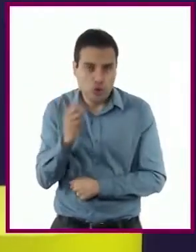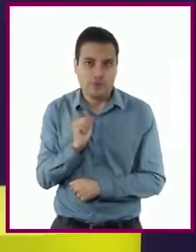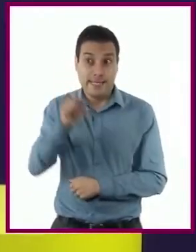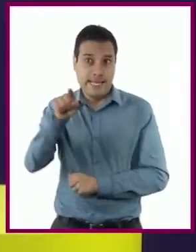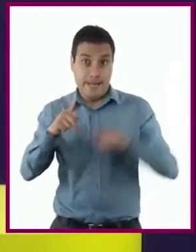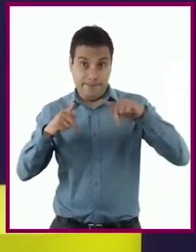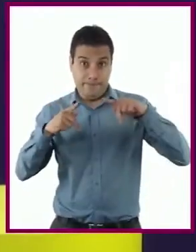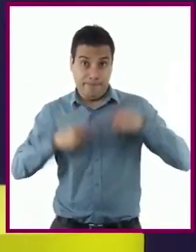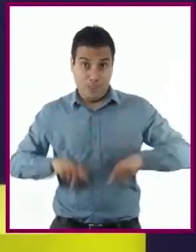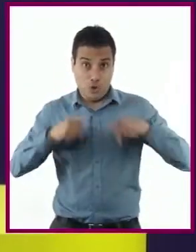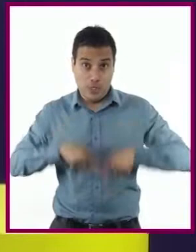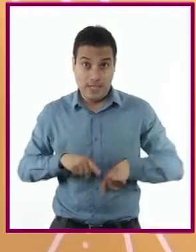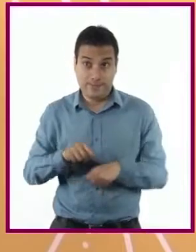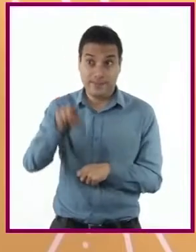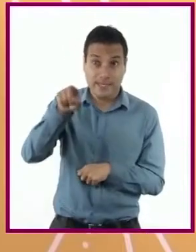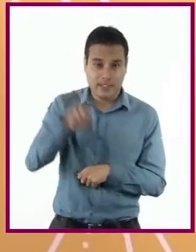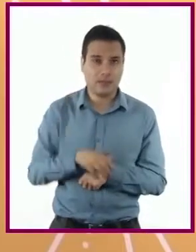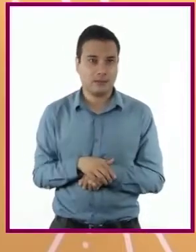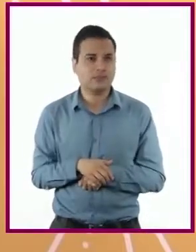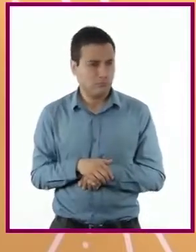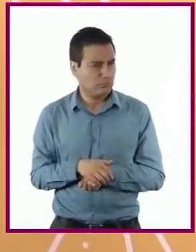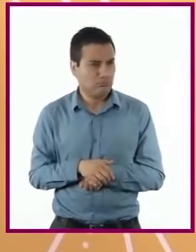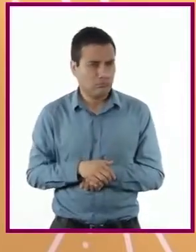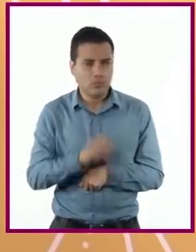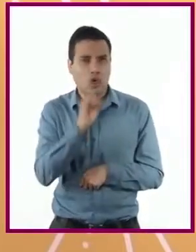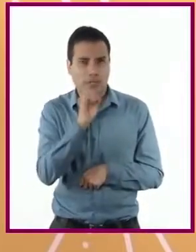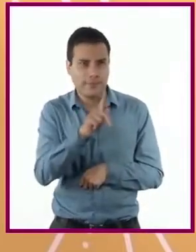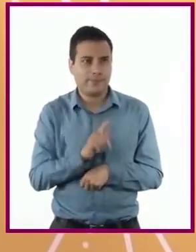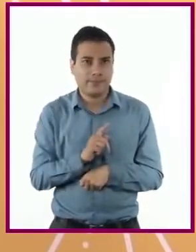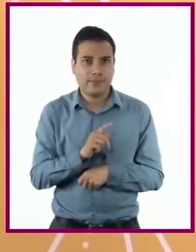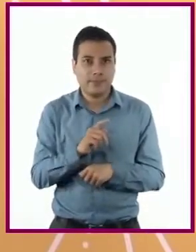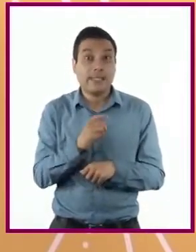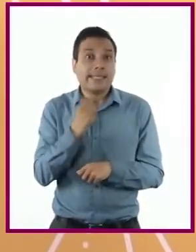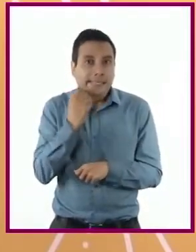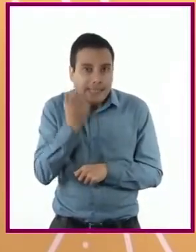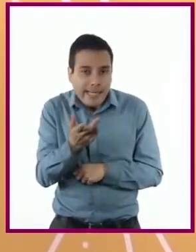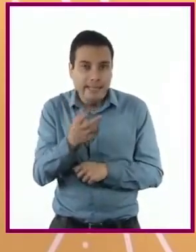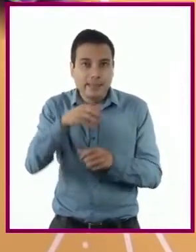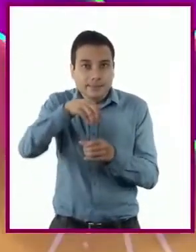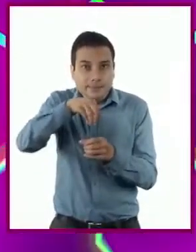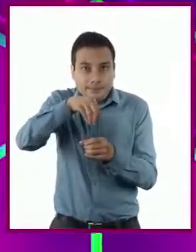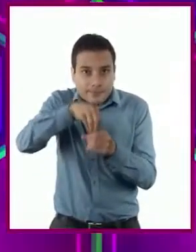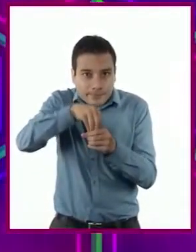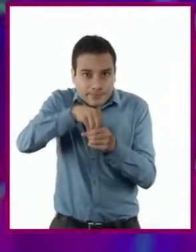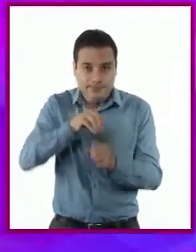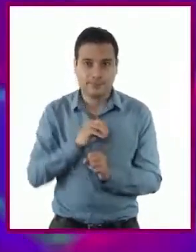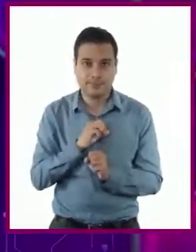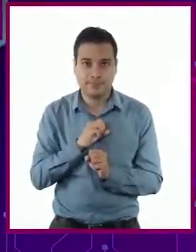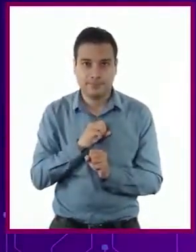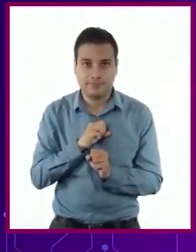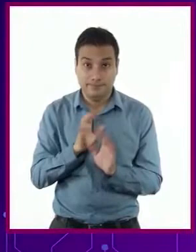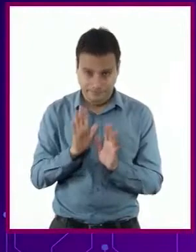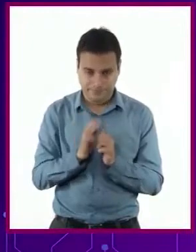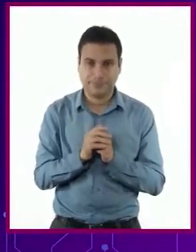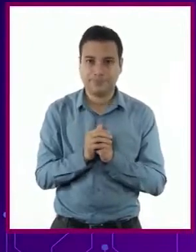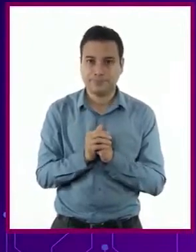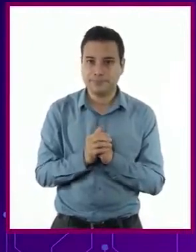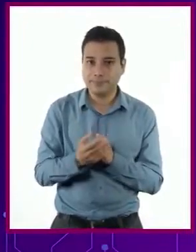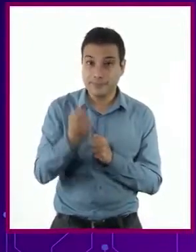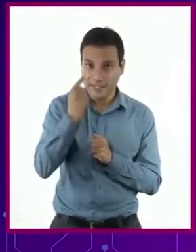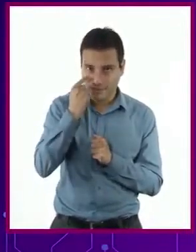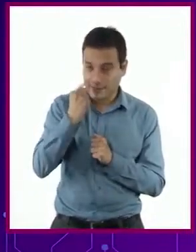receptora del mensaje está de acuerdo en codificar el mensaje en ROT 2. Y si se observa